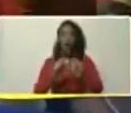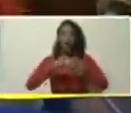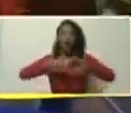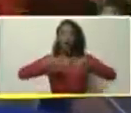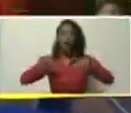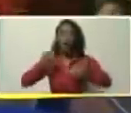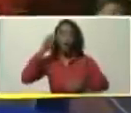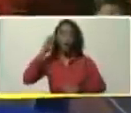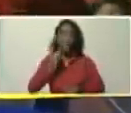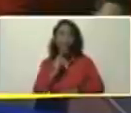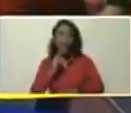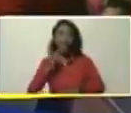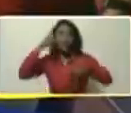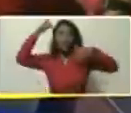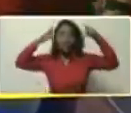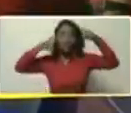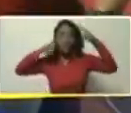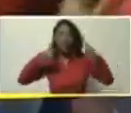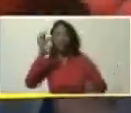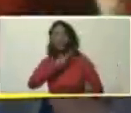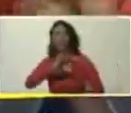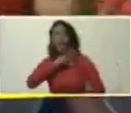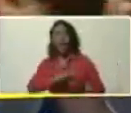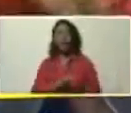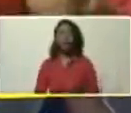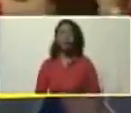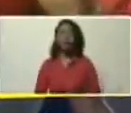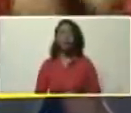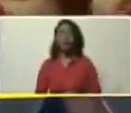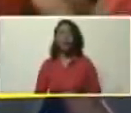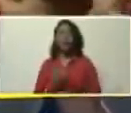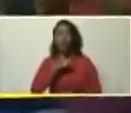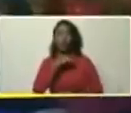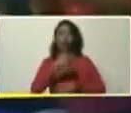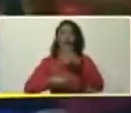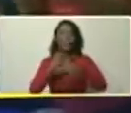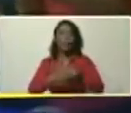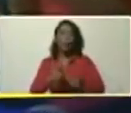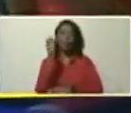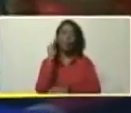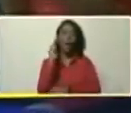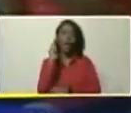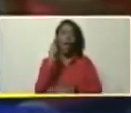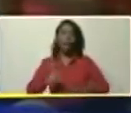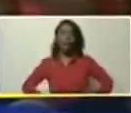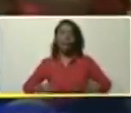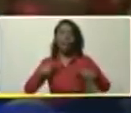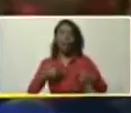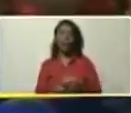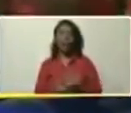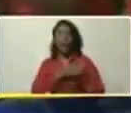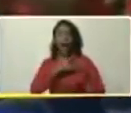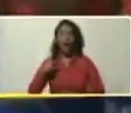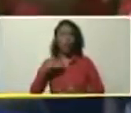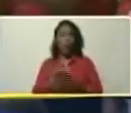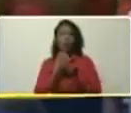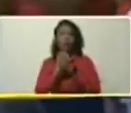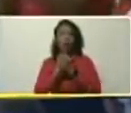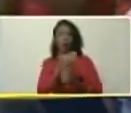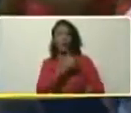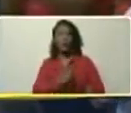territorio bolivariano, chavista, socialista, la asumimos como una tarea de vida, querido compañero